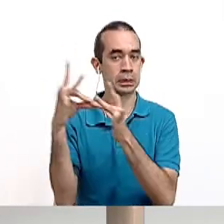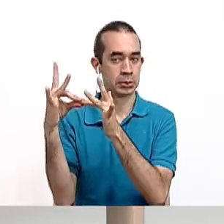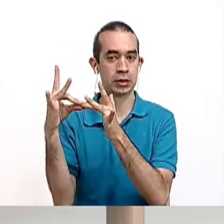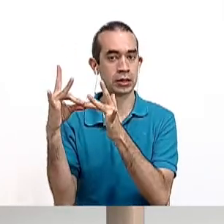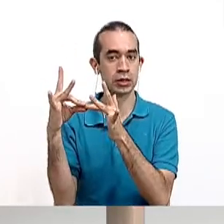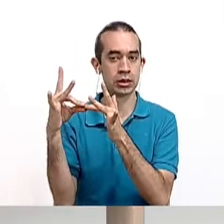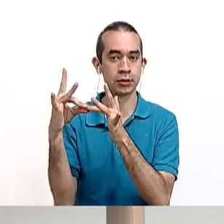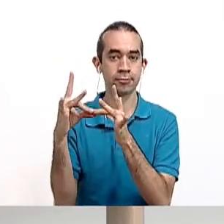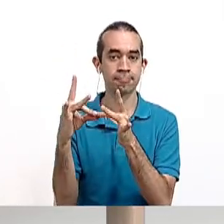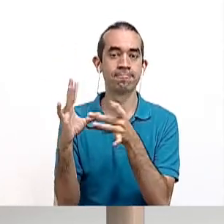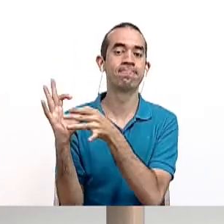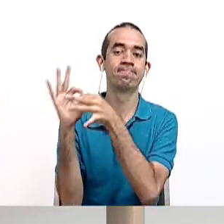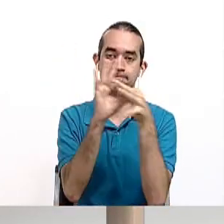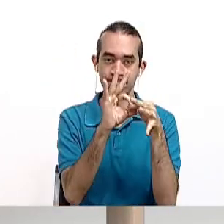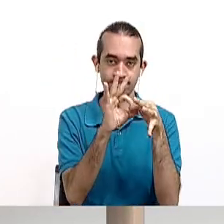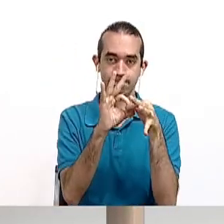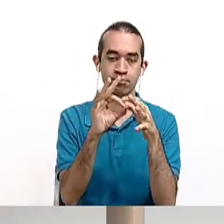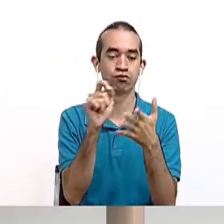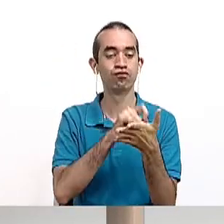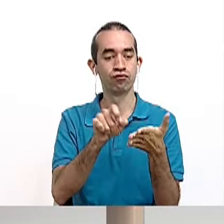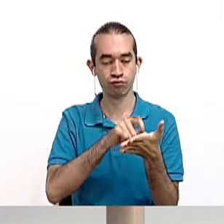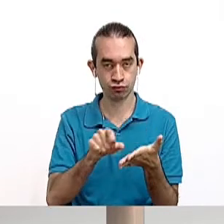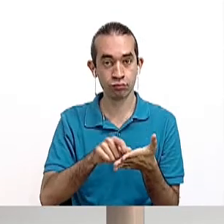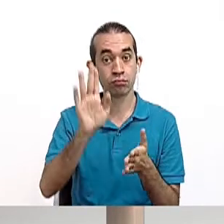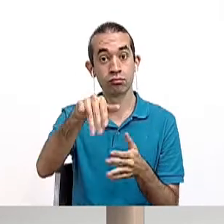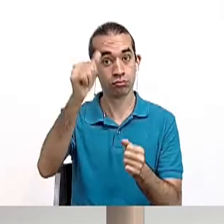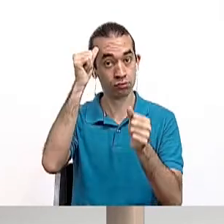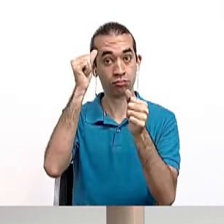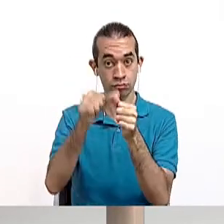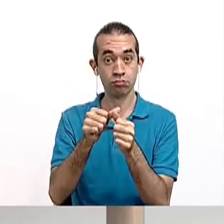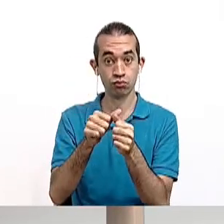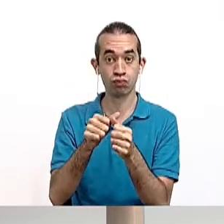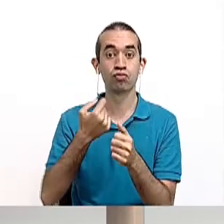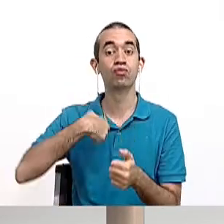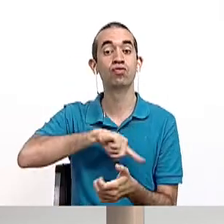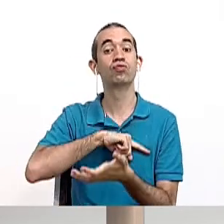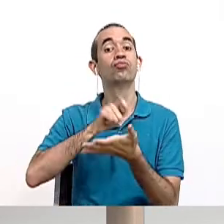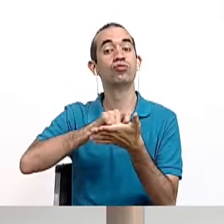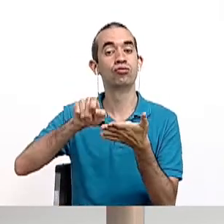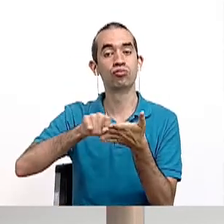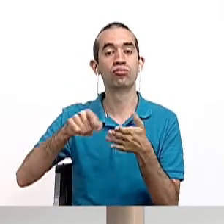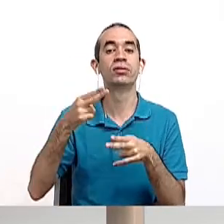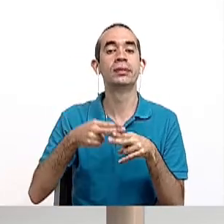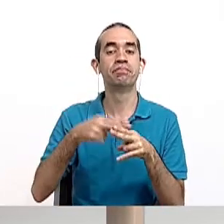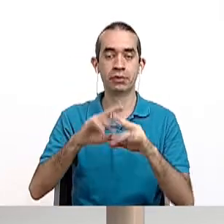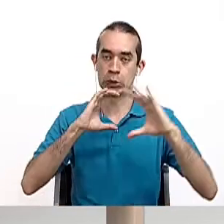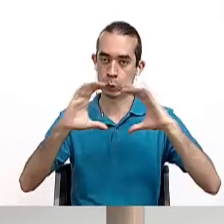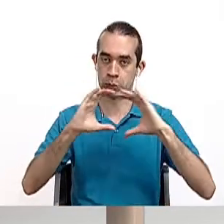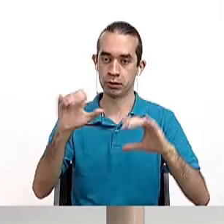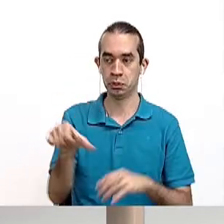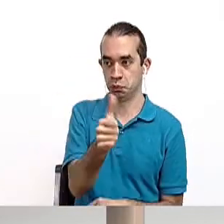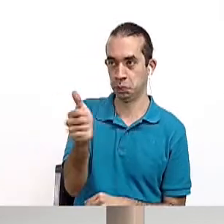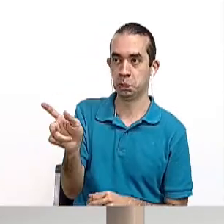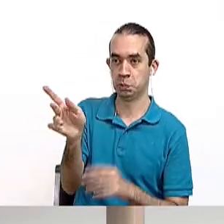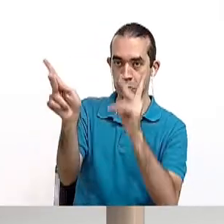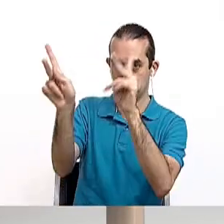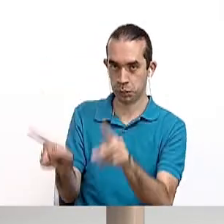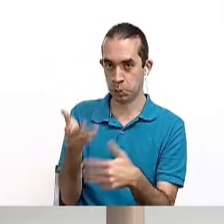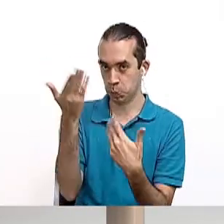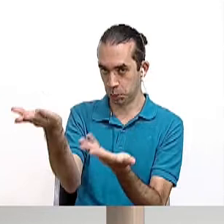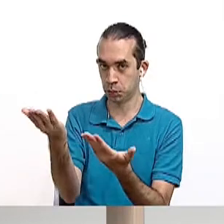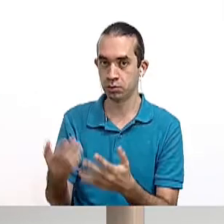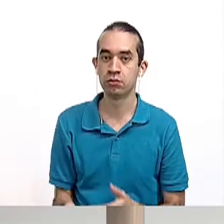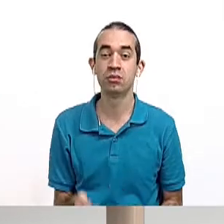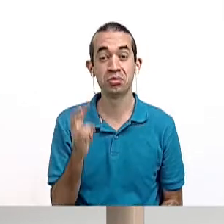aquellos que están orientados a la producción. Recuerden que cuando escribimos nos comunicamos con alguien y como lo vimos en